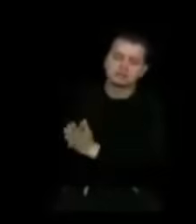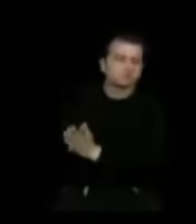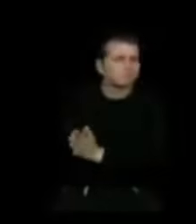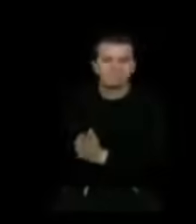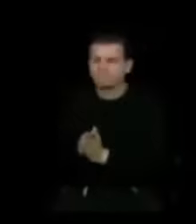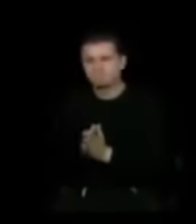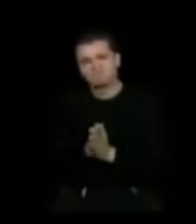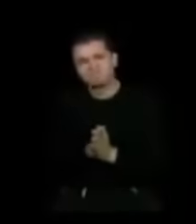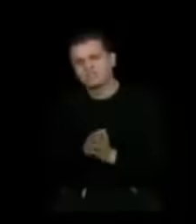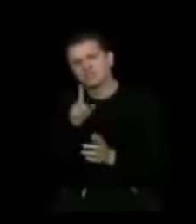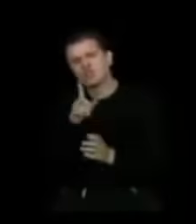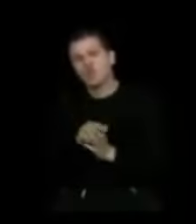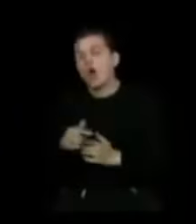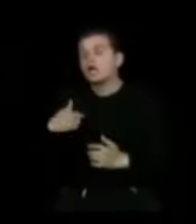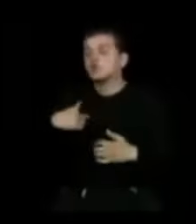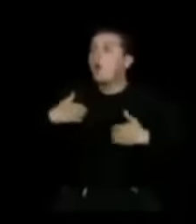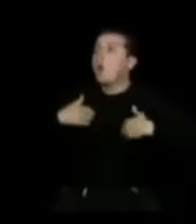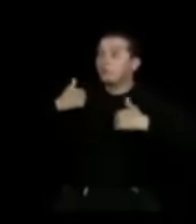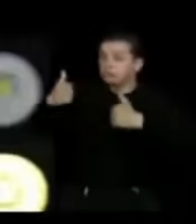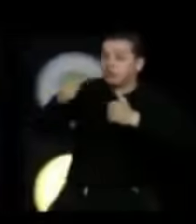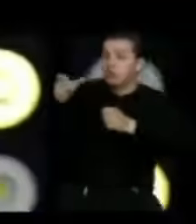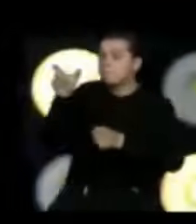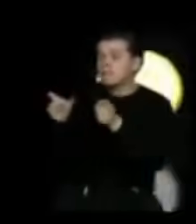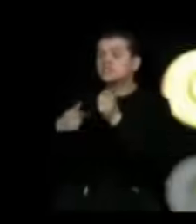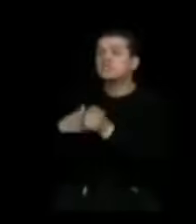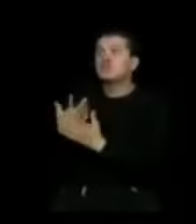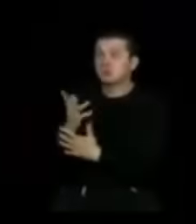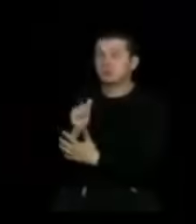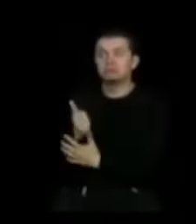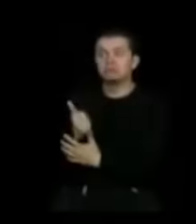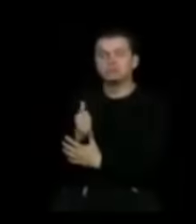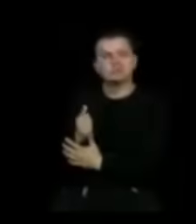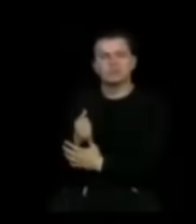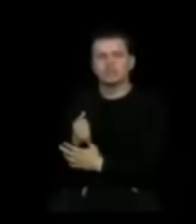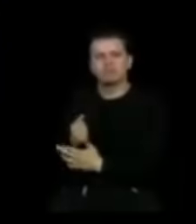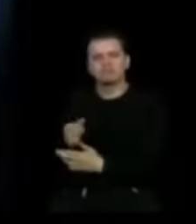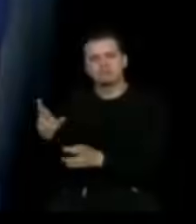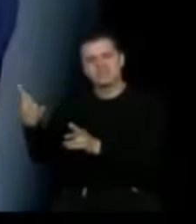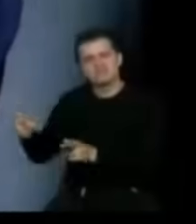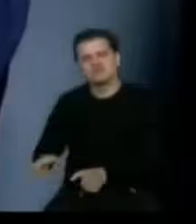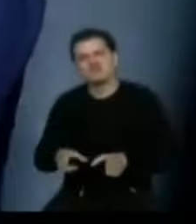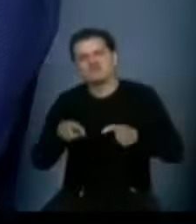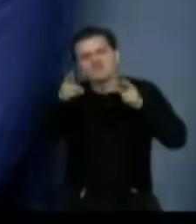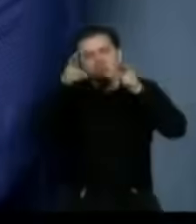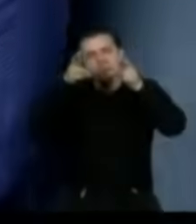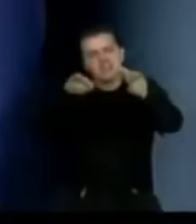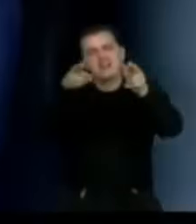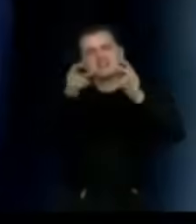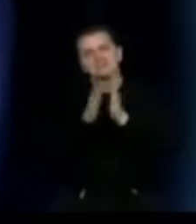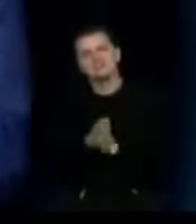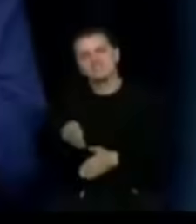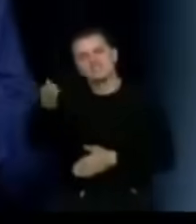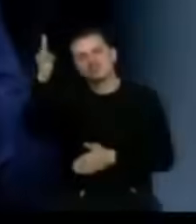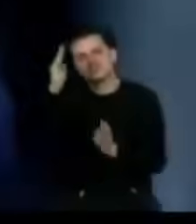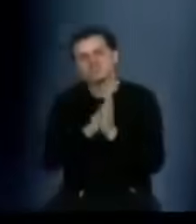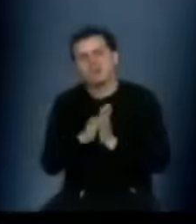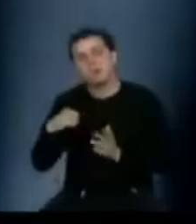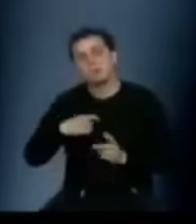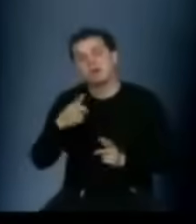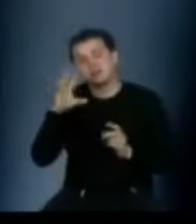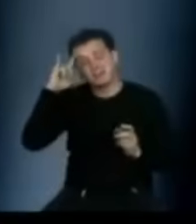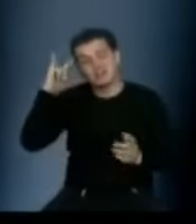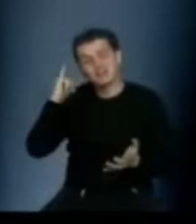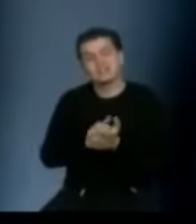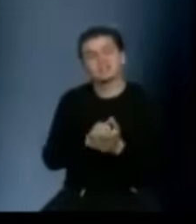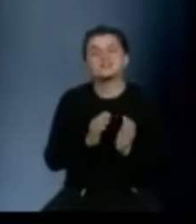a convencer a Dios porque eres una buena persona. Ninguno somos buenos, es un regalo de Dios. Tienes que creer